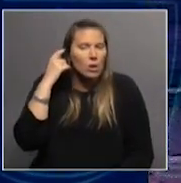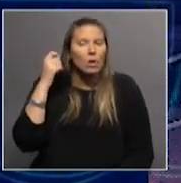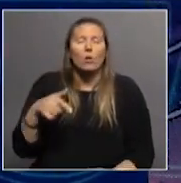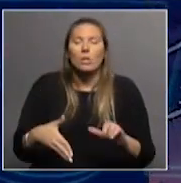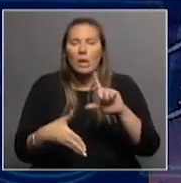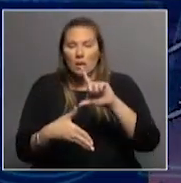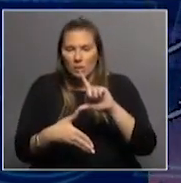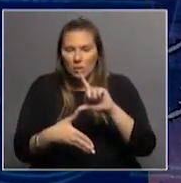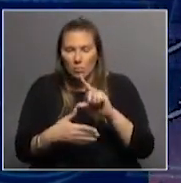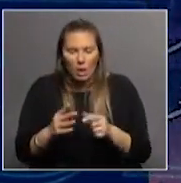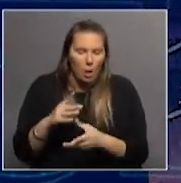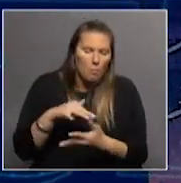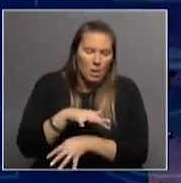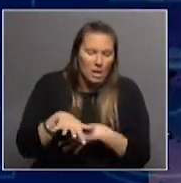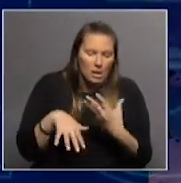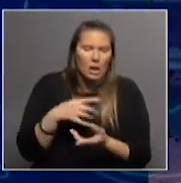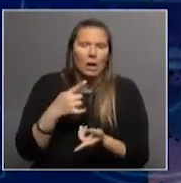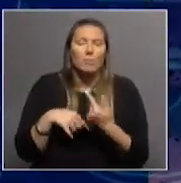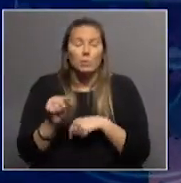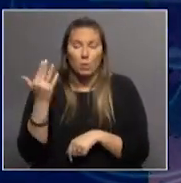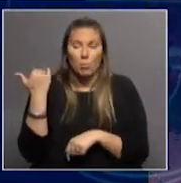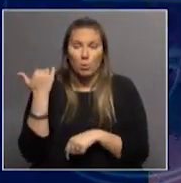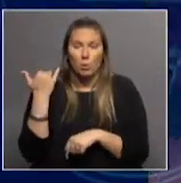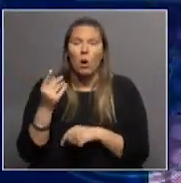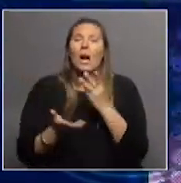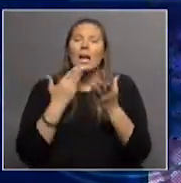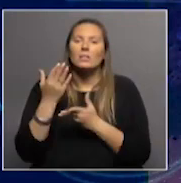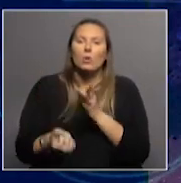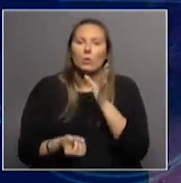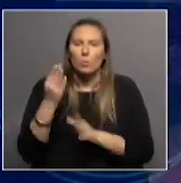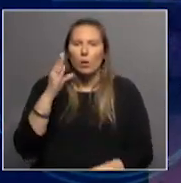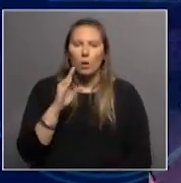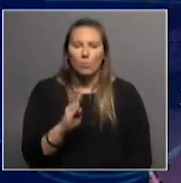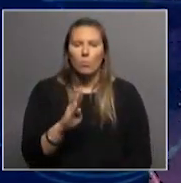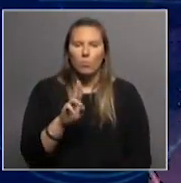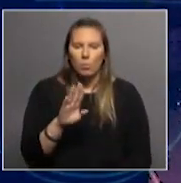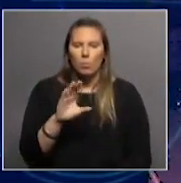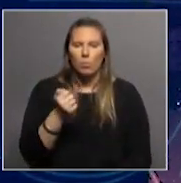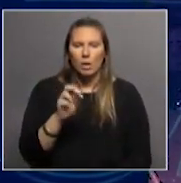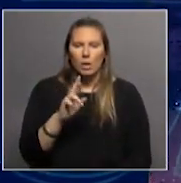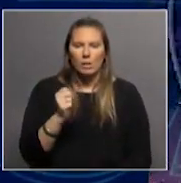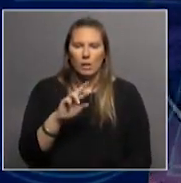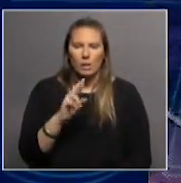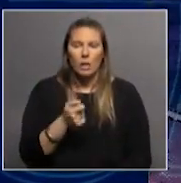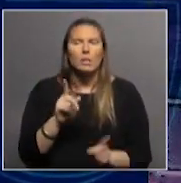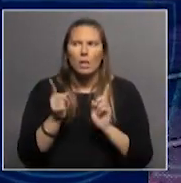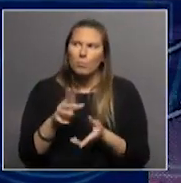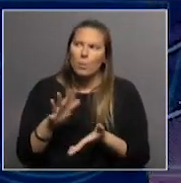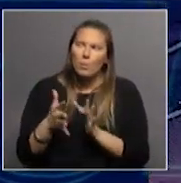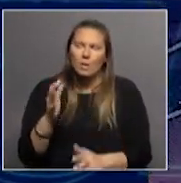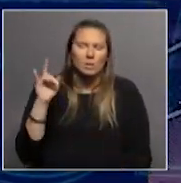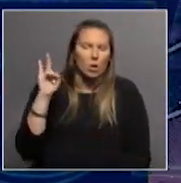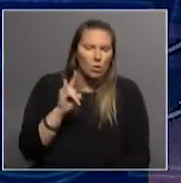versionando pero rockero y hace poco sacaste un tema nuevo que pucará que también tiene esa impronta del rock o sea